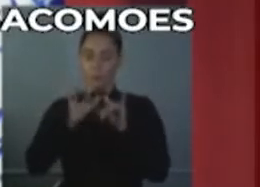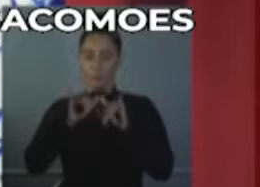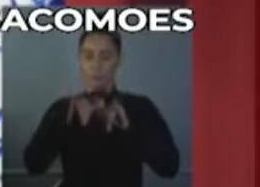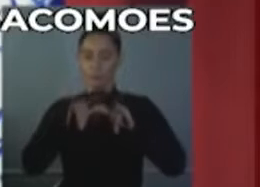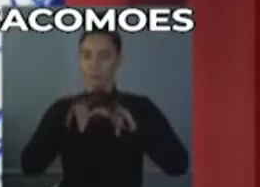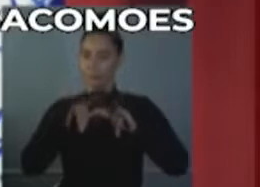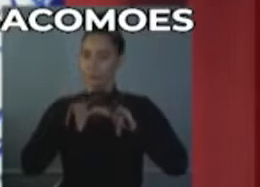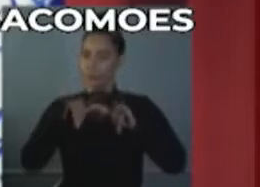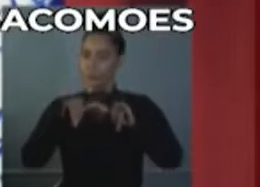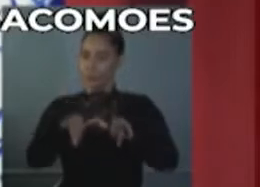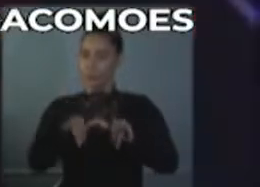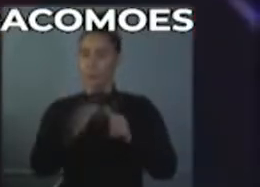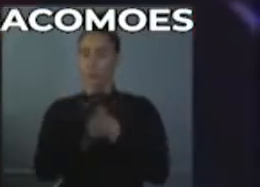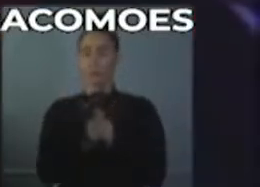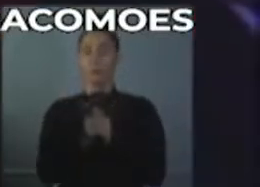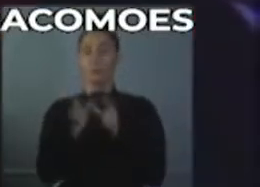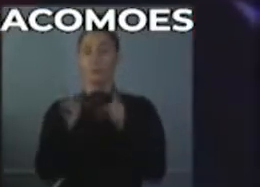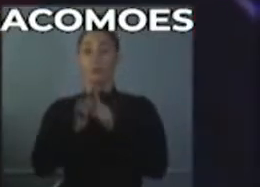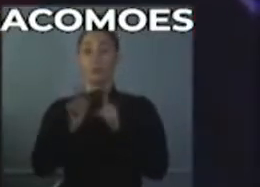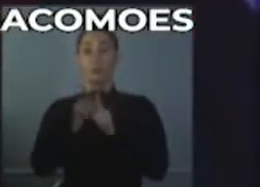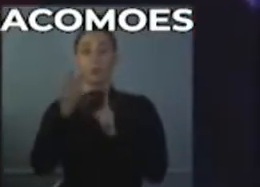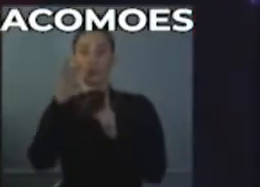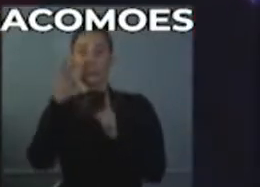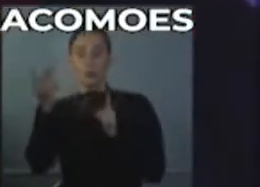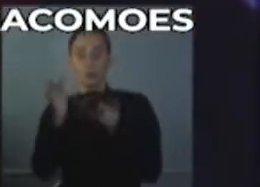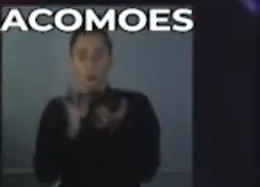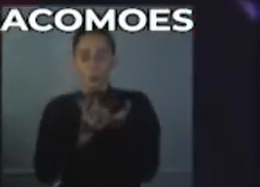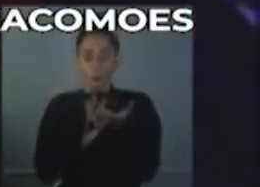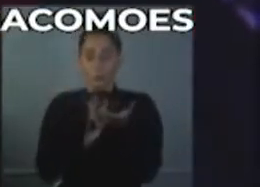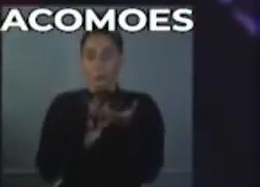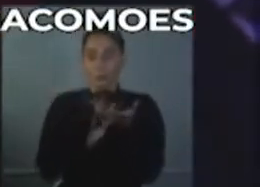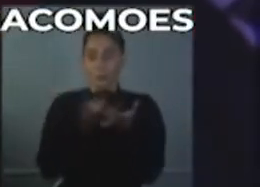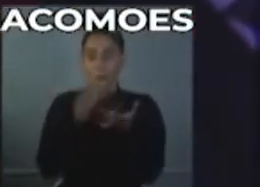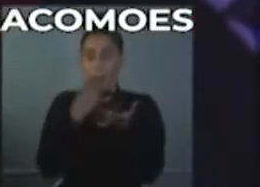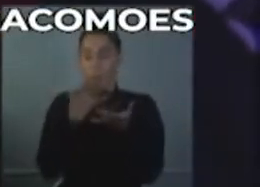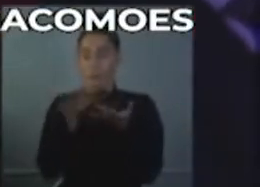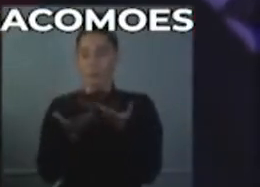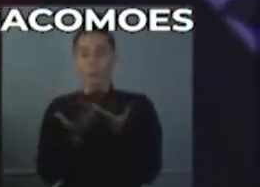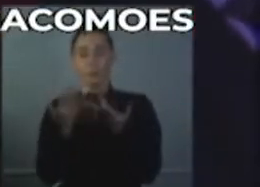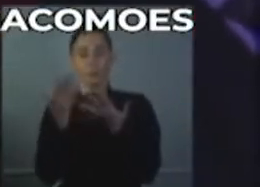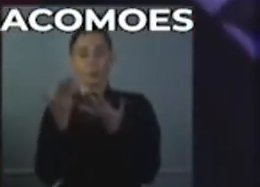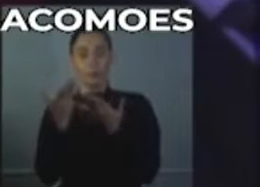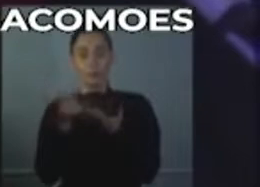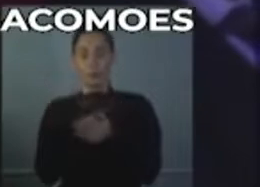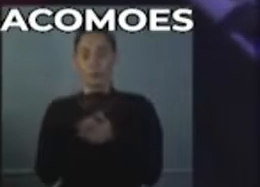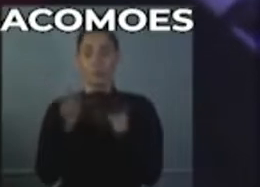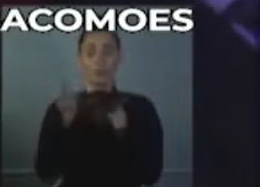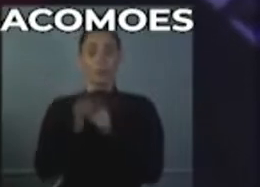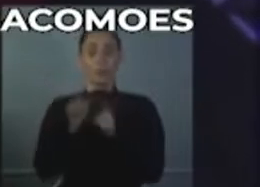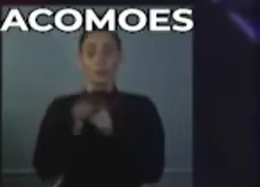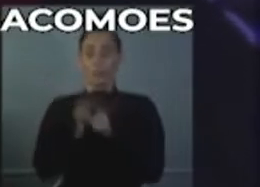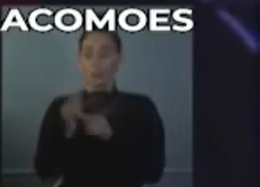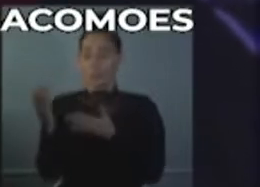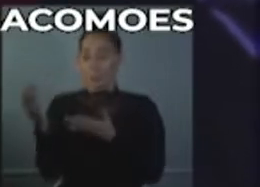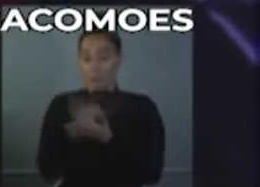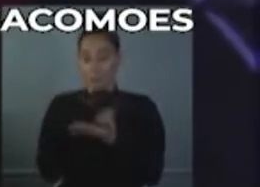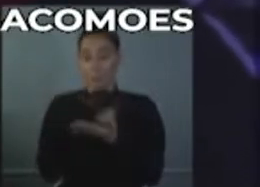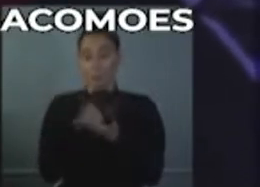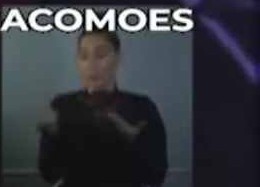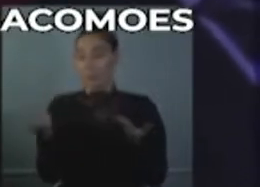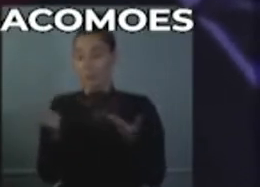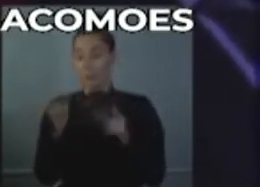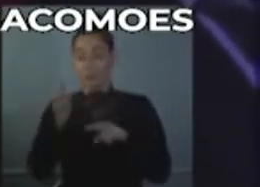y despachando en las farmacias, abriendo surcos en el campo y recogiendo las